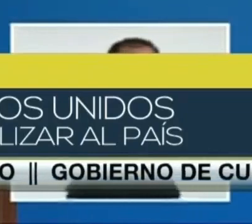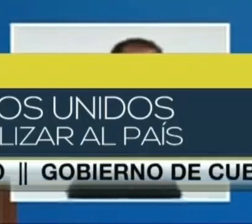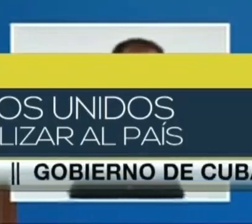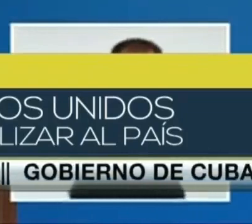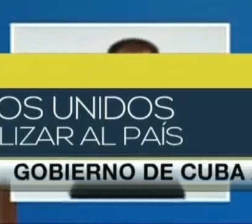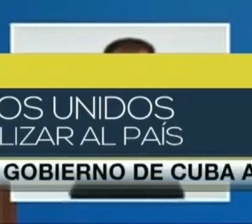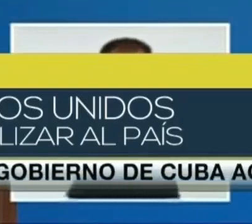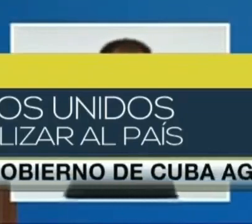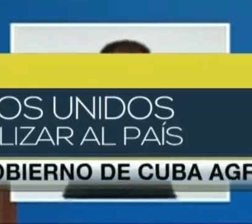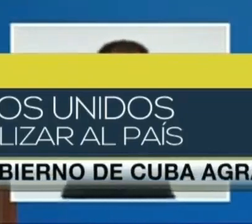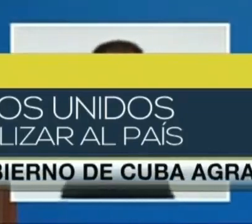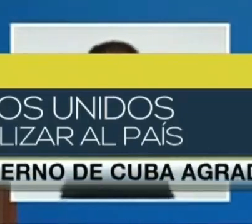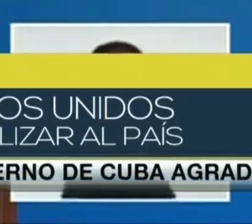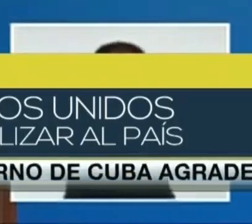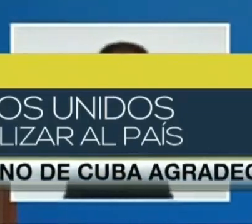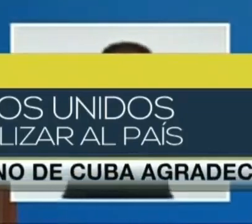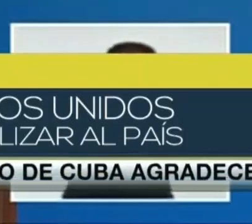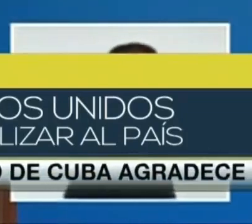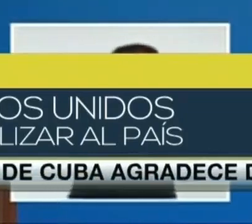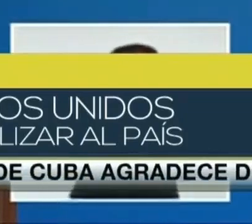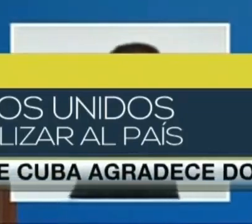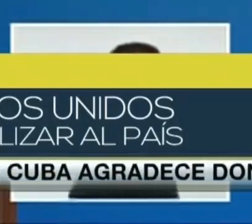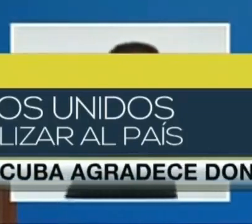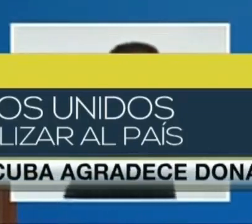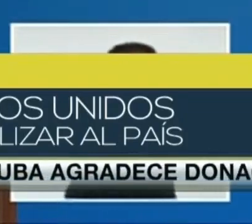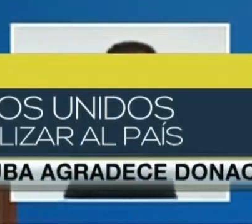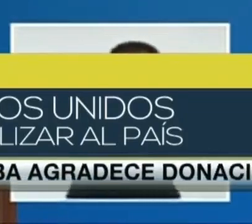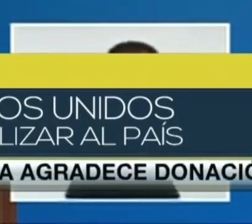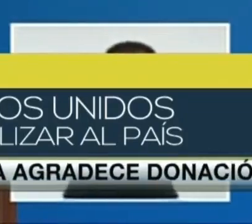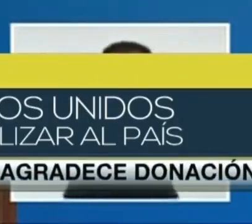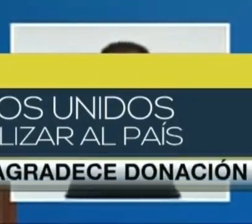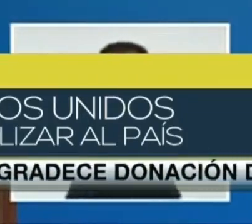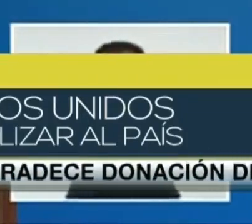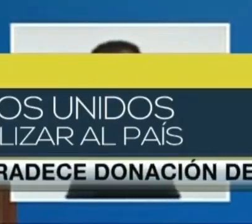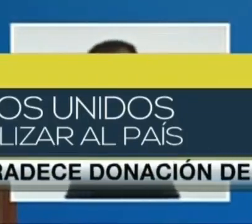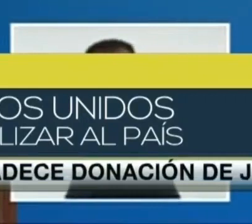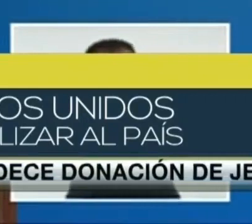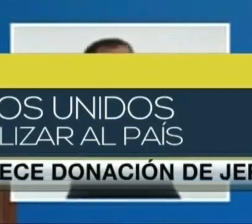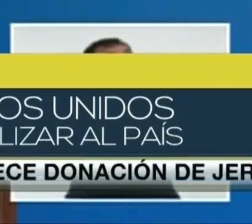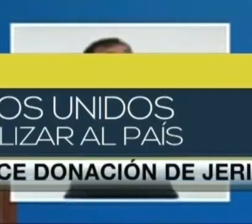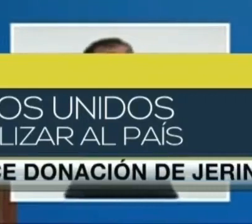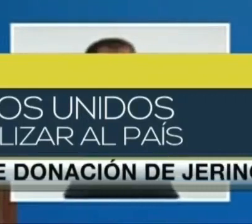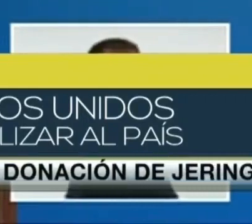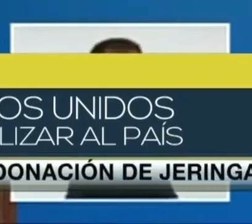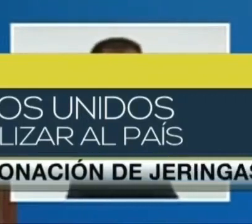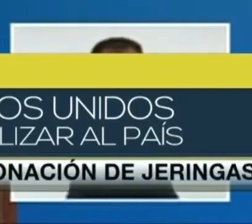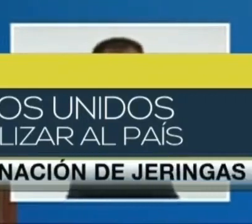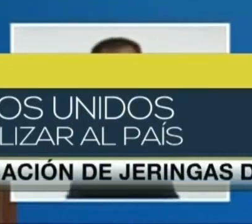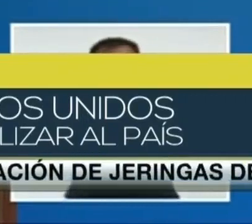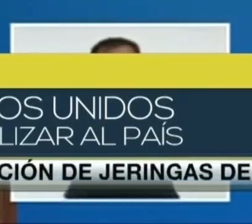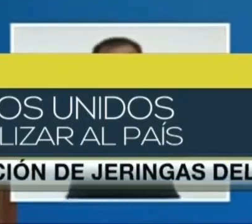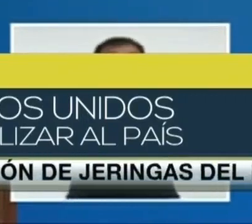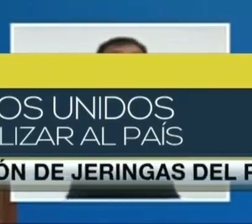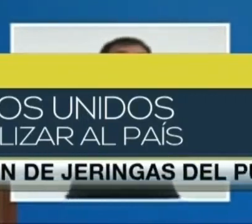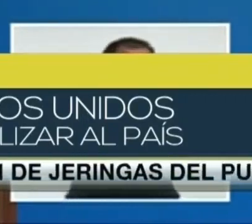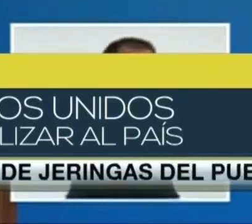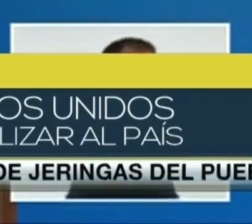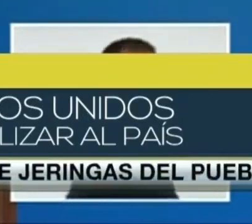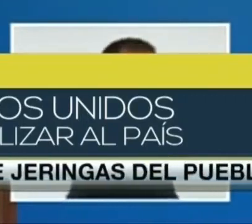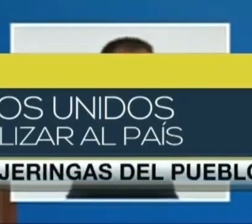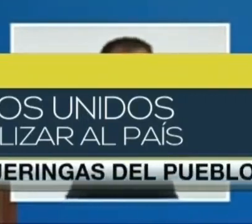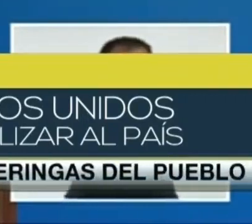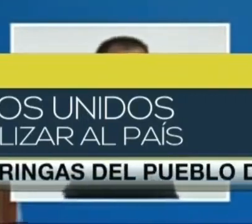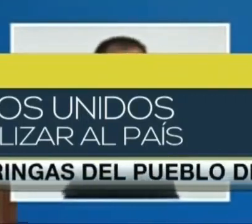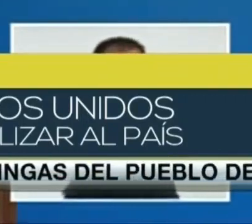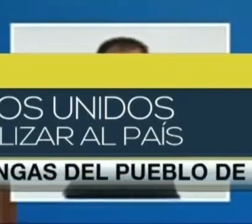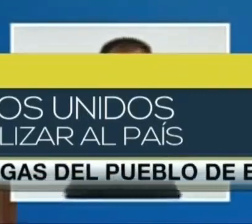para que esta flotilla ocurra tiene que haber una autorización oficial de autoridades del gobierno de los Estados Unidos, que sorprende